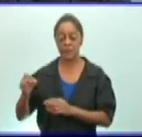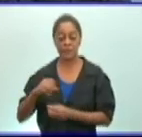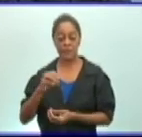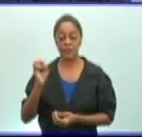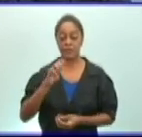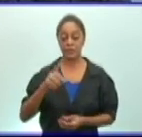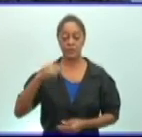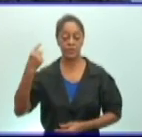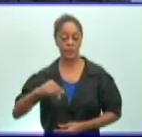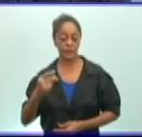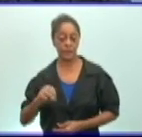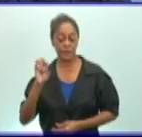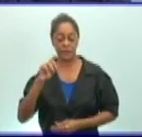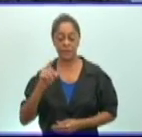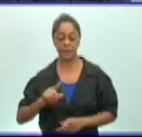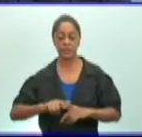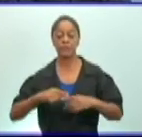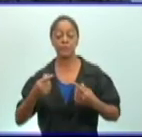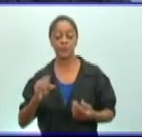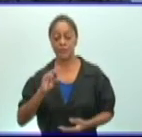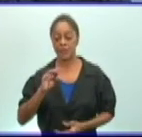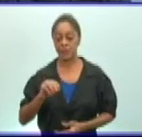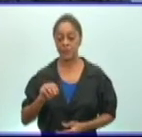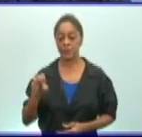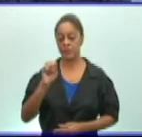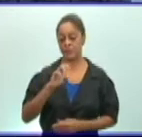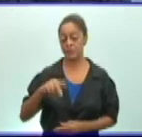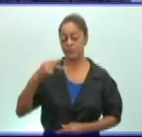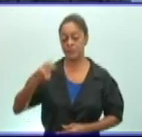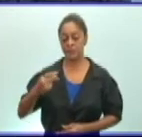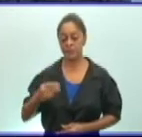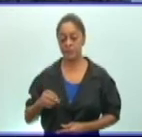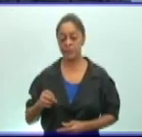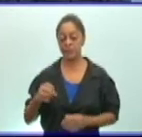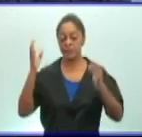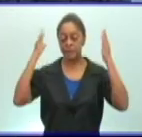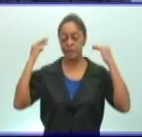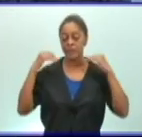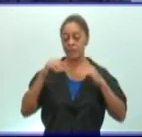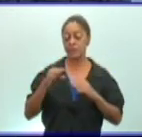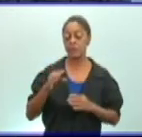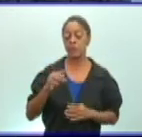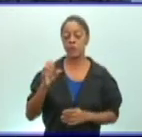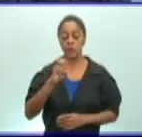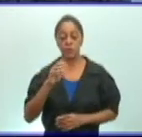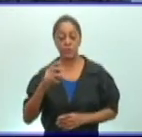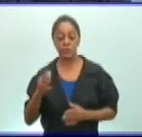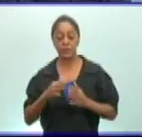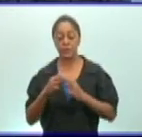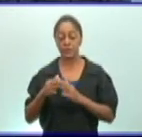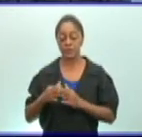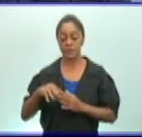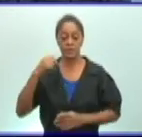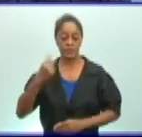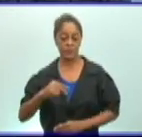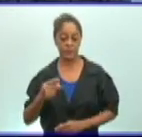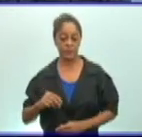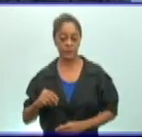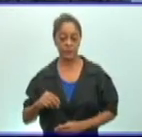esclavista en Grecia? ¿Por qué aquí hablo de sociedad esclavista y en Egipto hablaba de comunidad de Sociedad por la Explotación de la